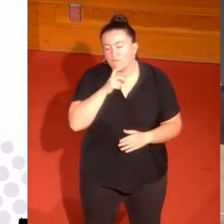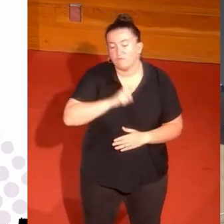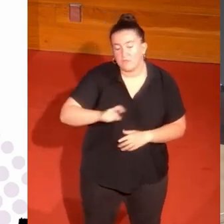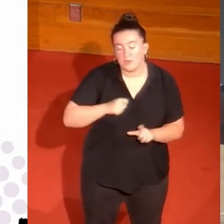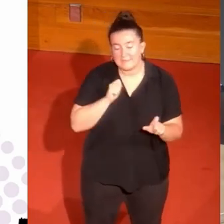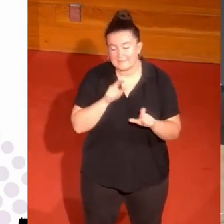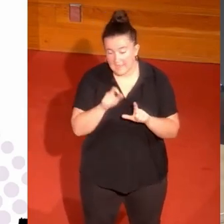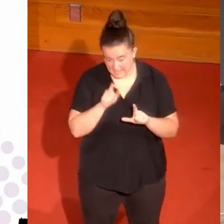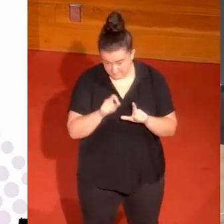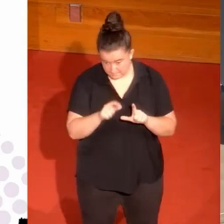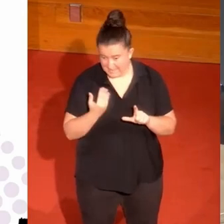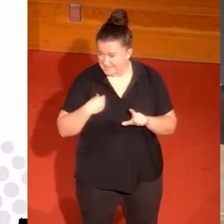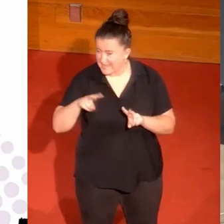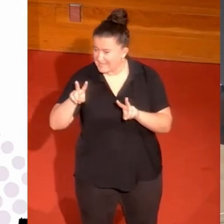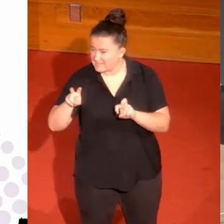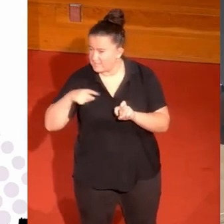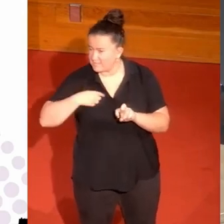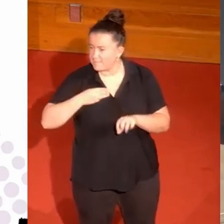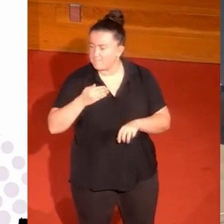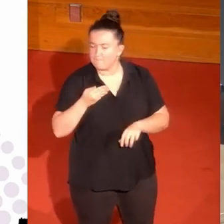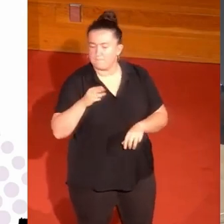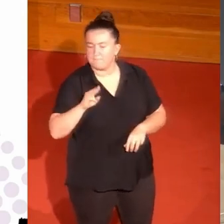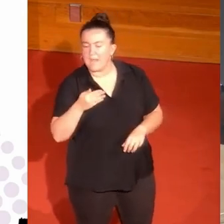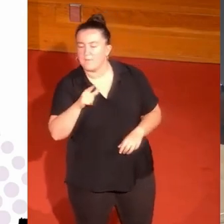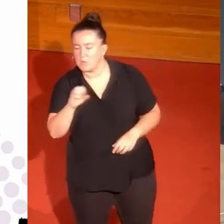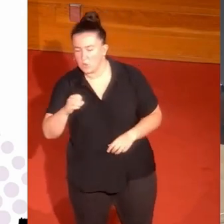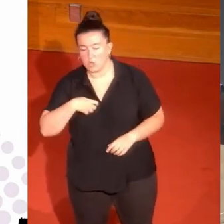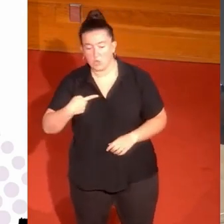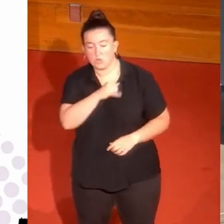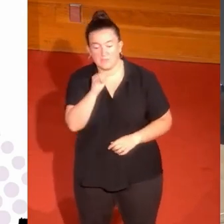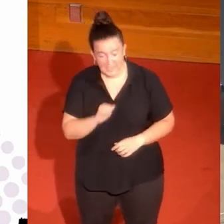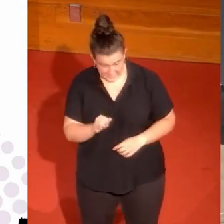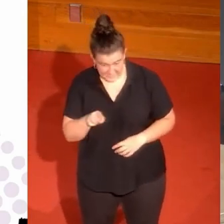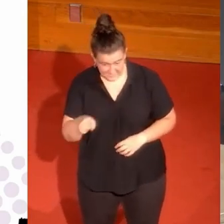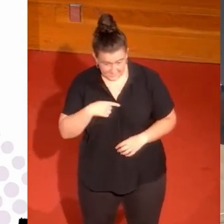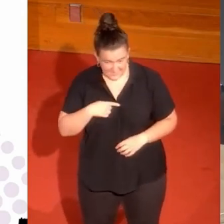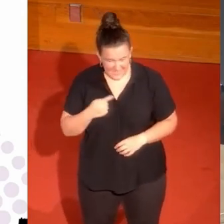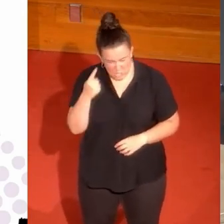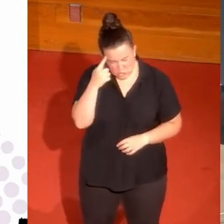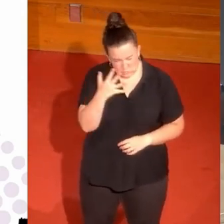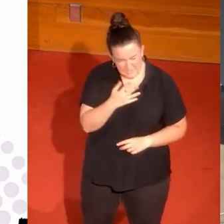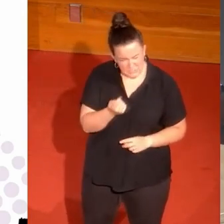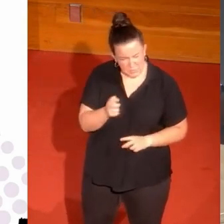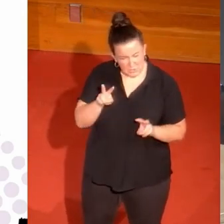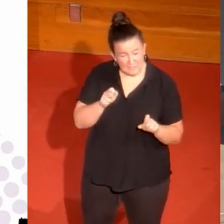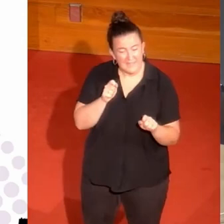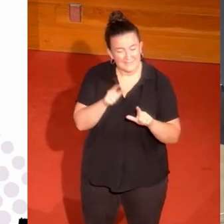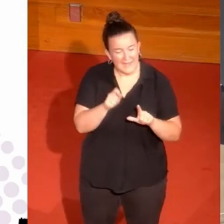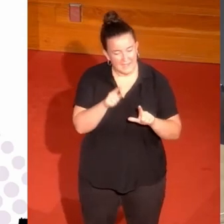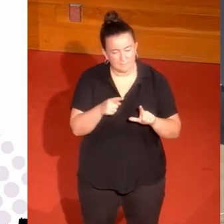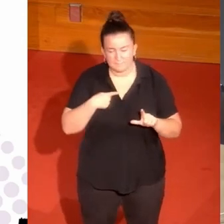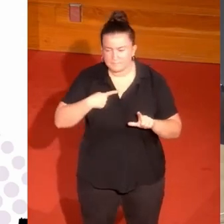González y parece que por ahí van un poco las sospechas con Telegram Me gustaría saber también a ver qué opinas sobre